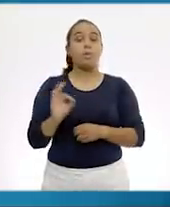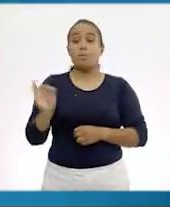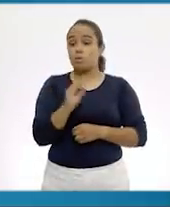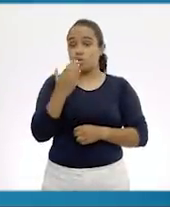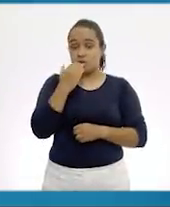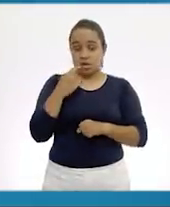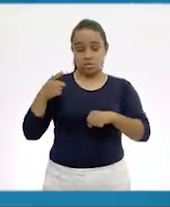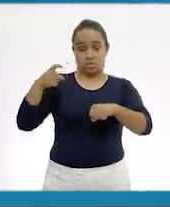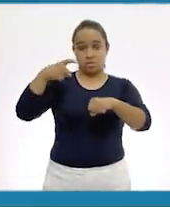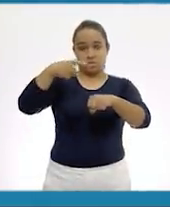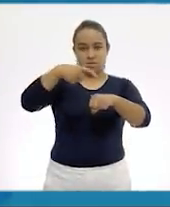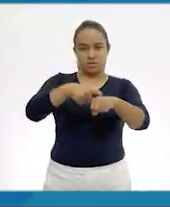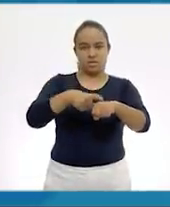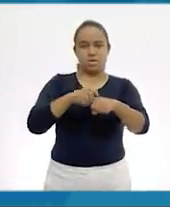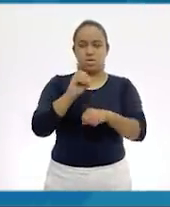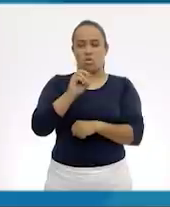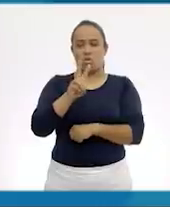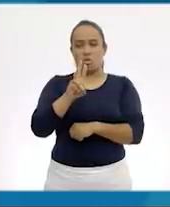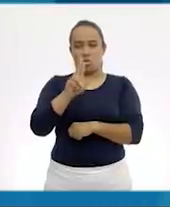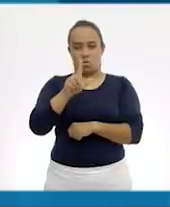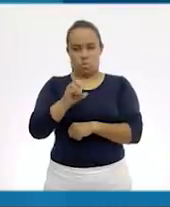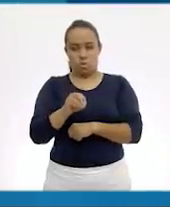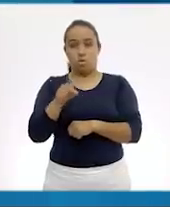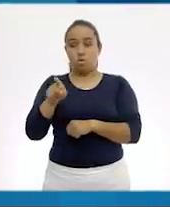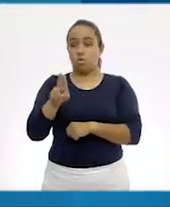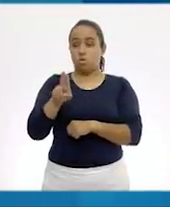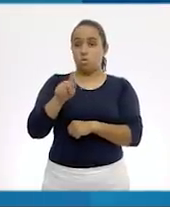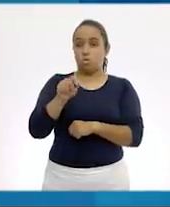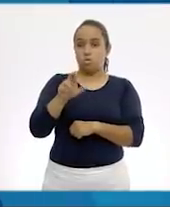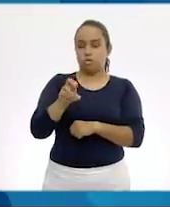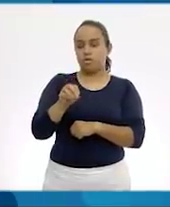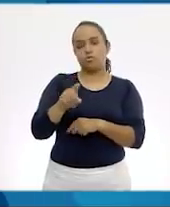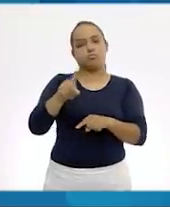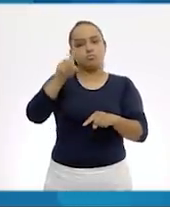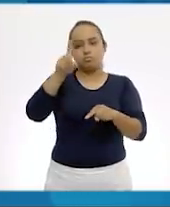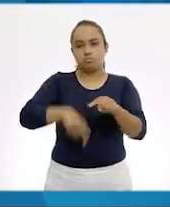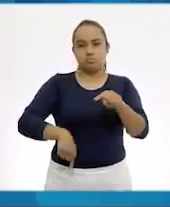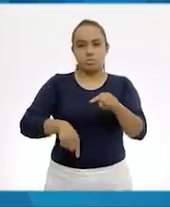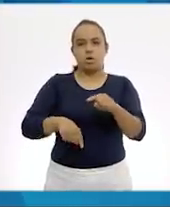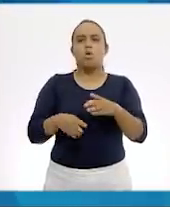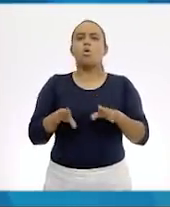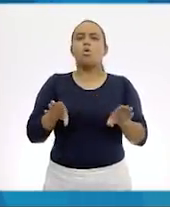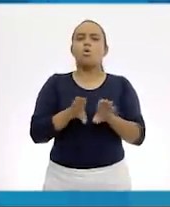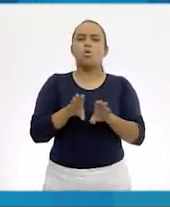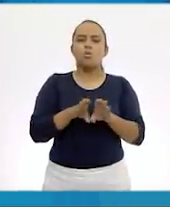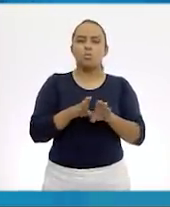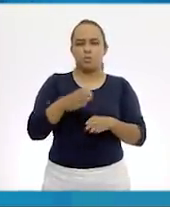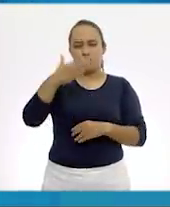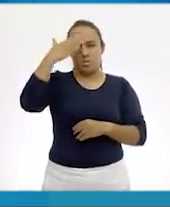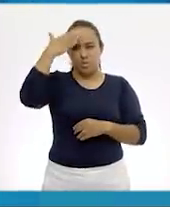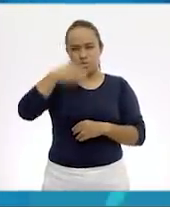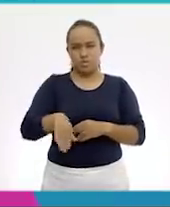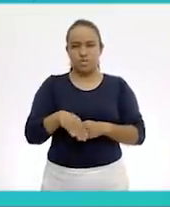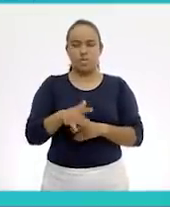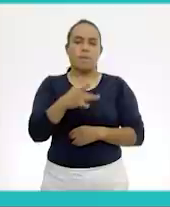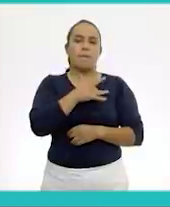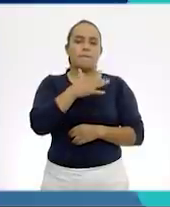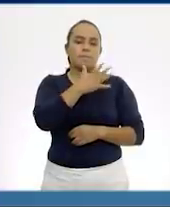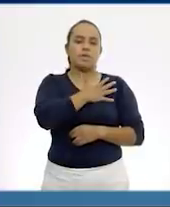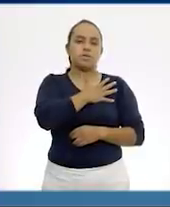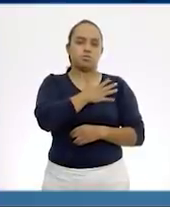fecundación, el óvulo y parte del tejido del útero serán eliminados mediante el proceso que conocemos como